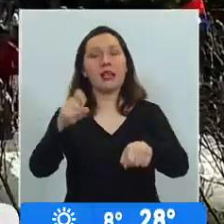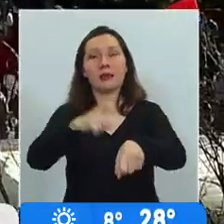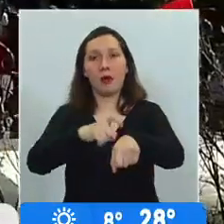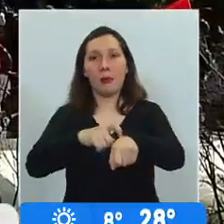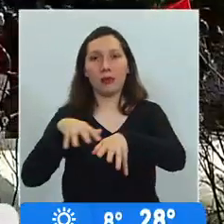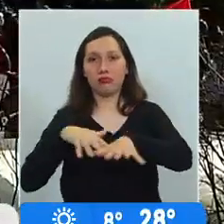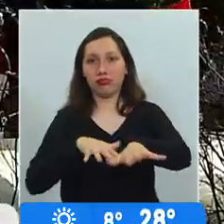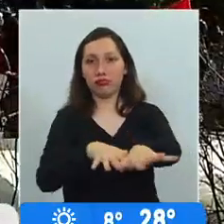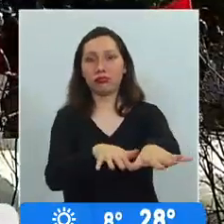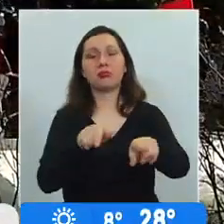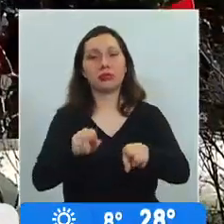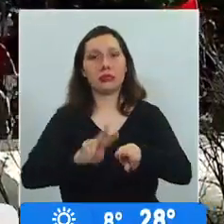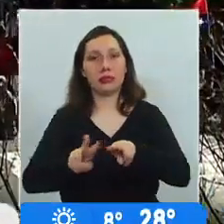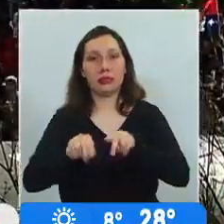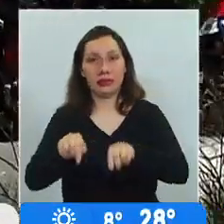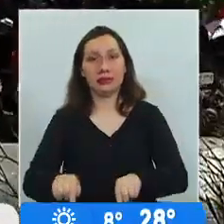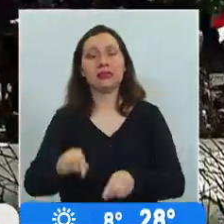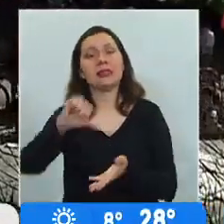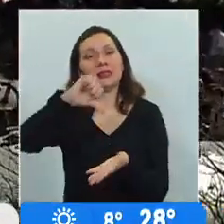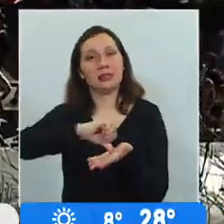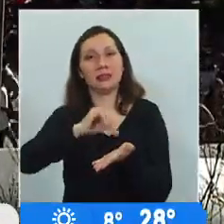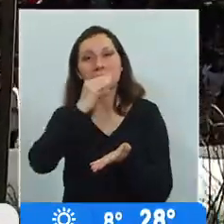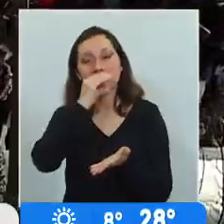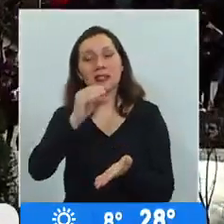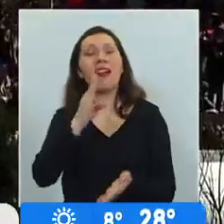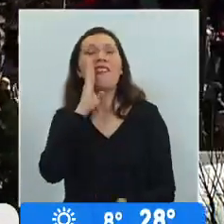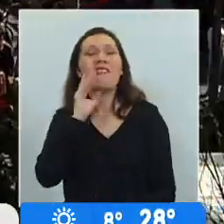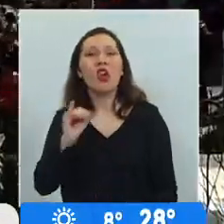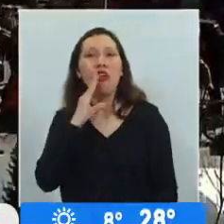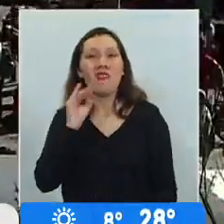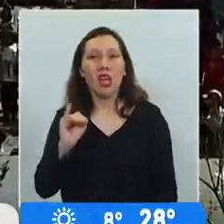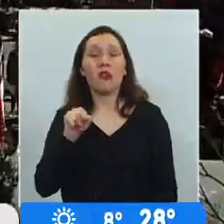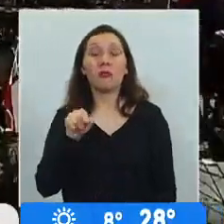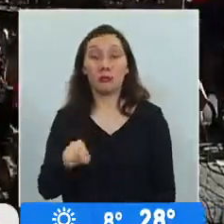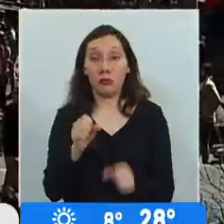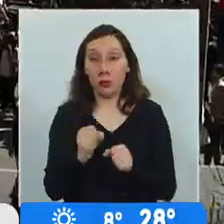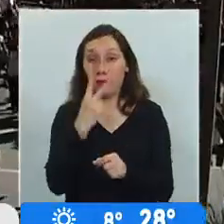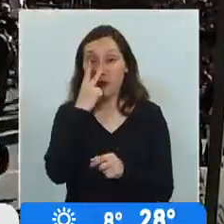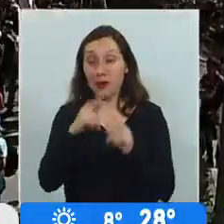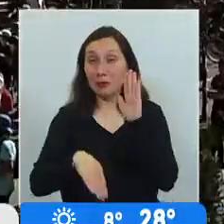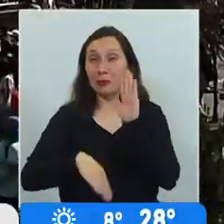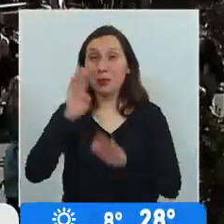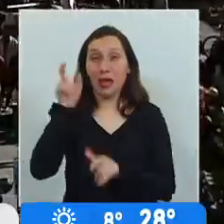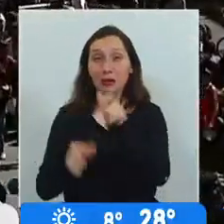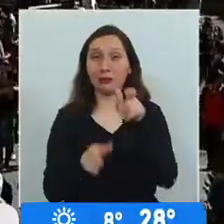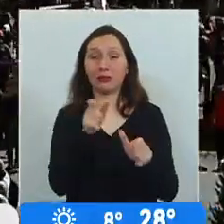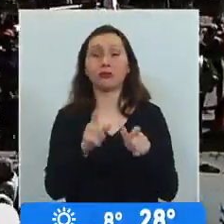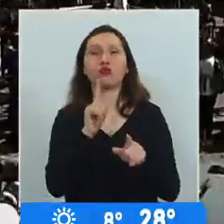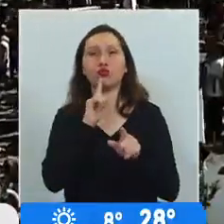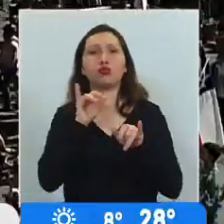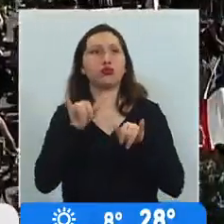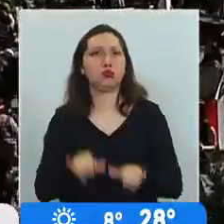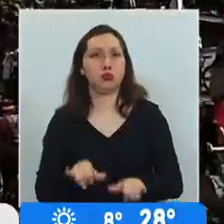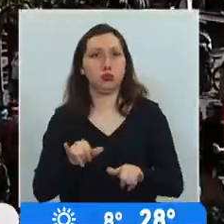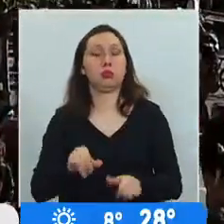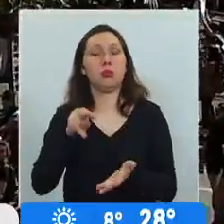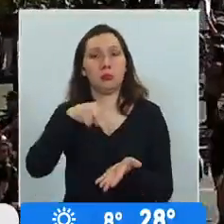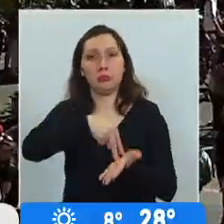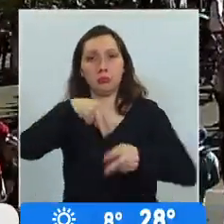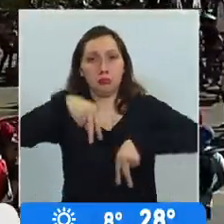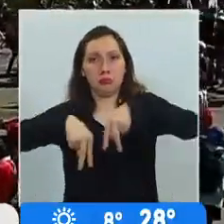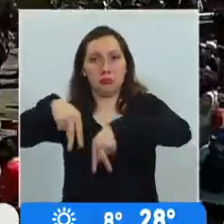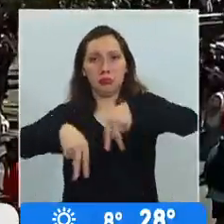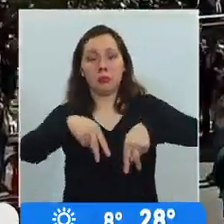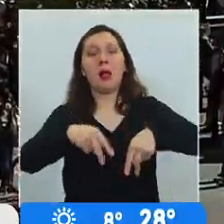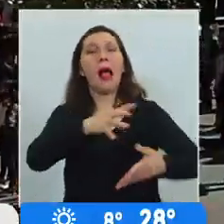de la movilización que se ha desarrollado acá en la capital de la región del Biobío. Como lo podemos ver, la gran mayoría sigue acá en este lugar, ocupando la